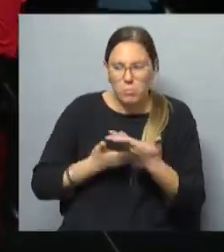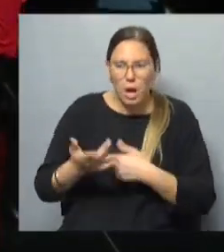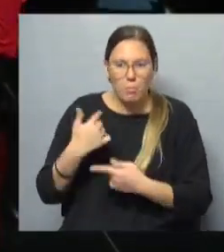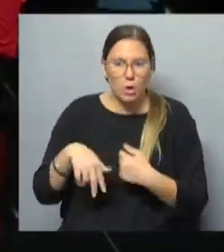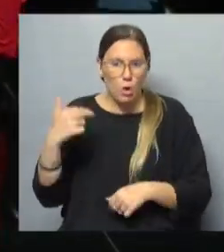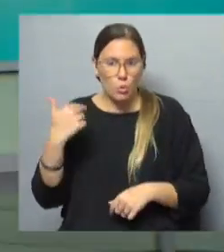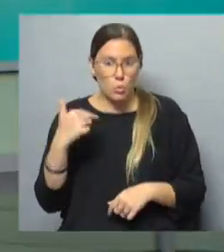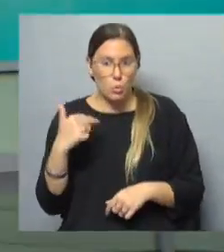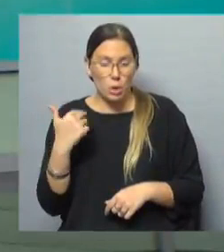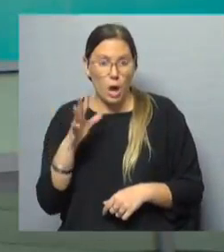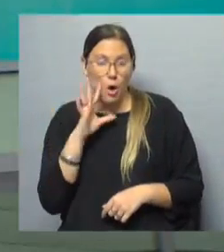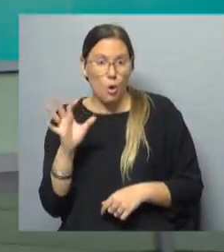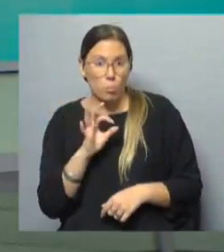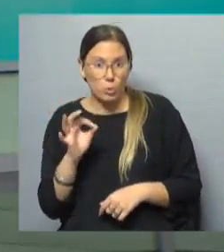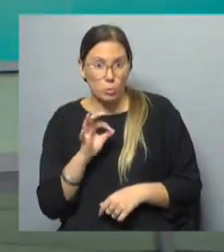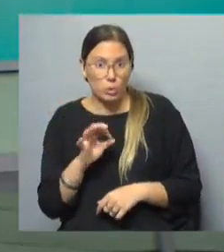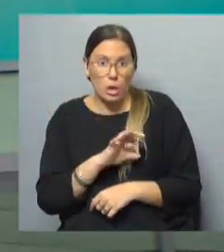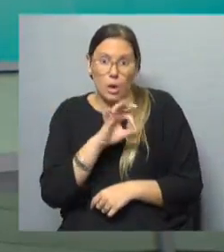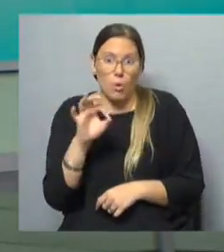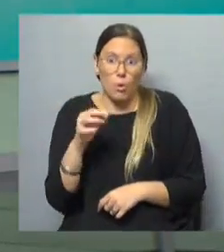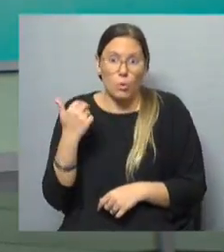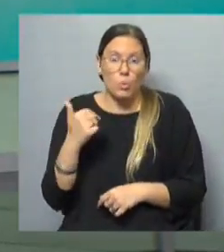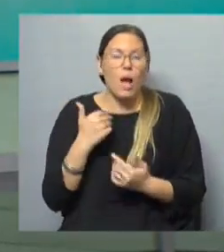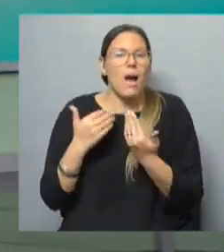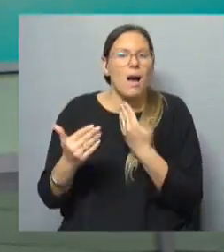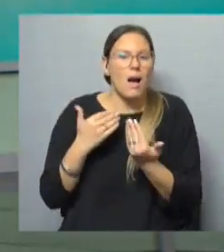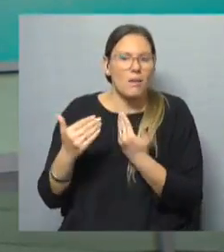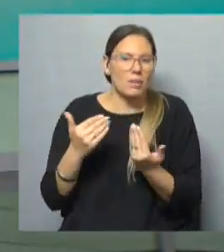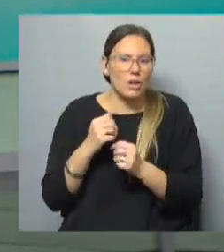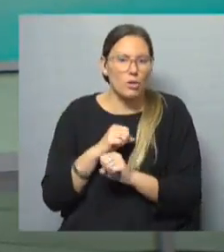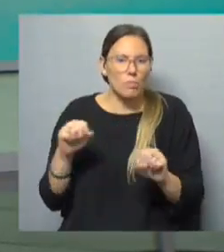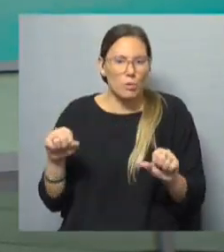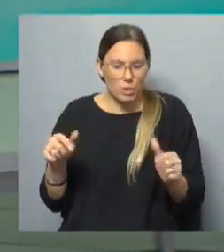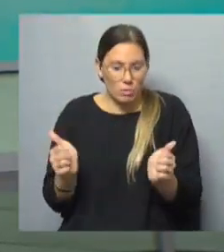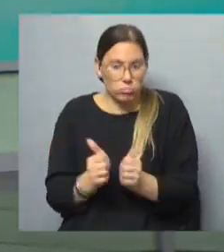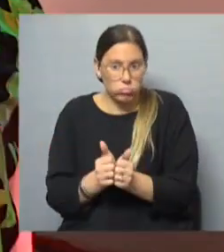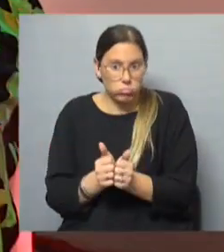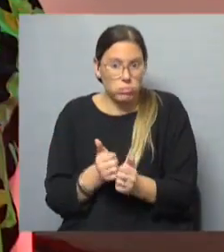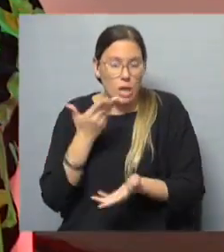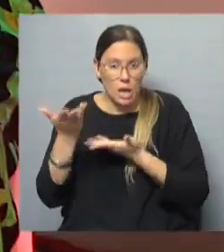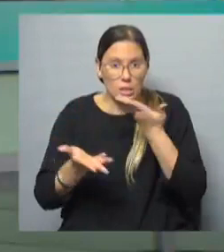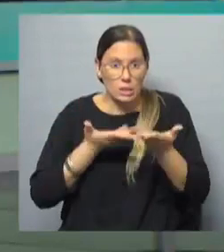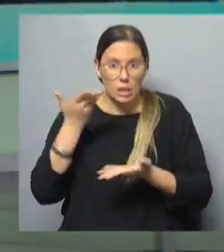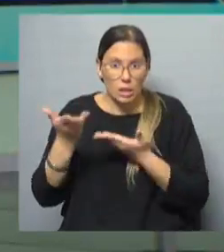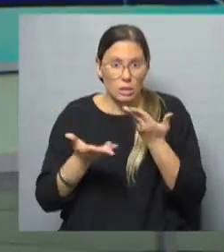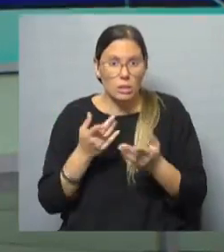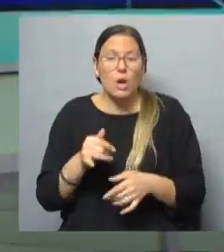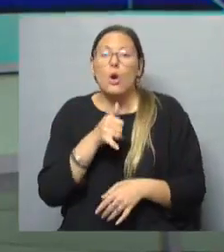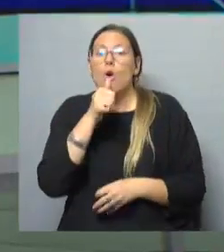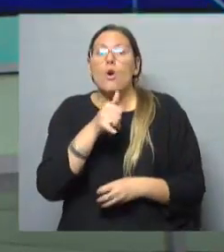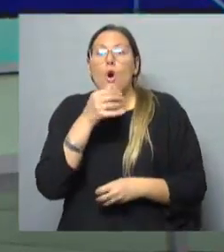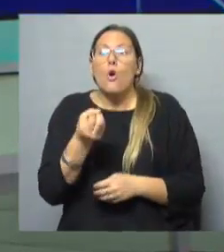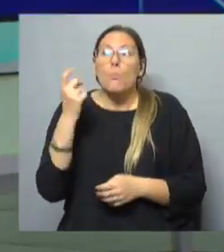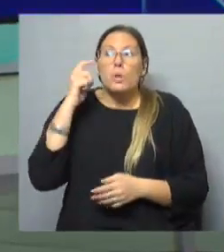nunca había salido la oportunidad o nunca habían hablado de hacer este dueto. Exacto. Contemos